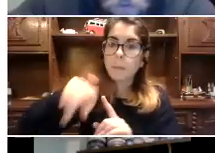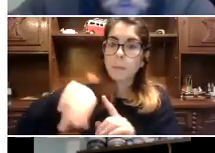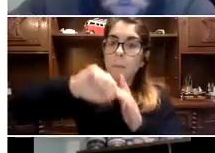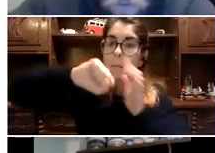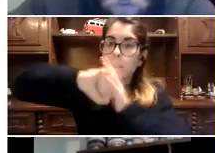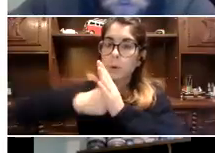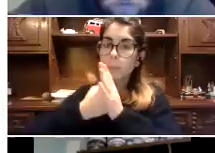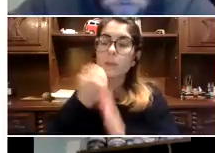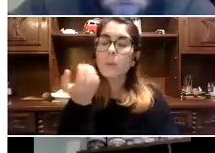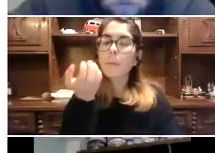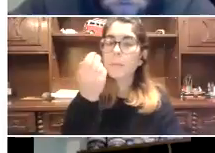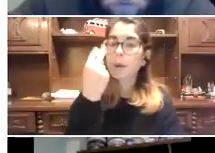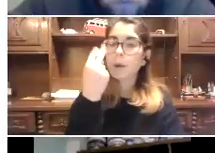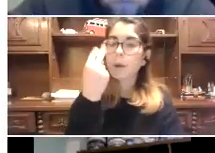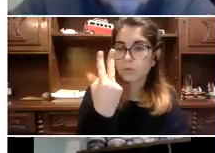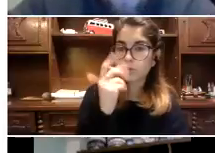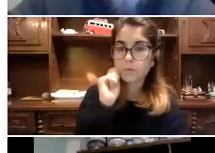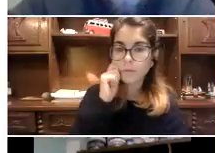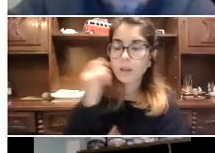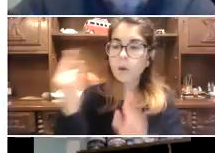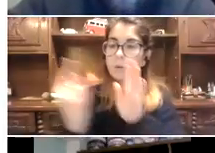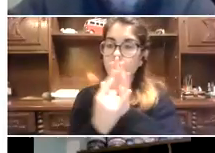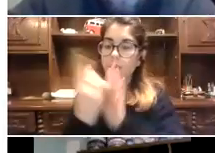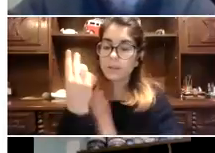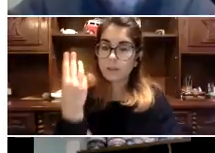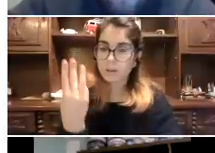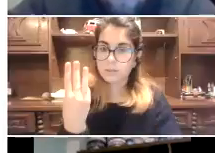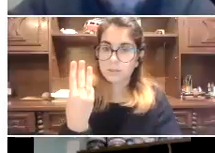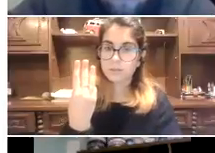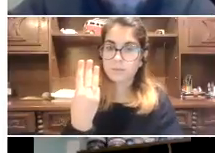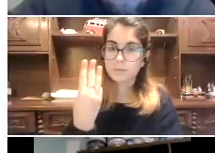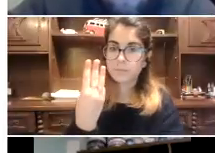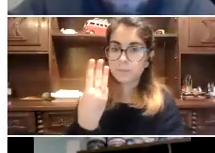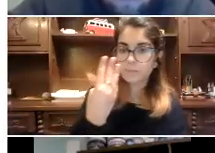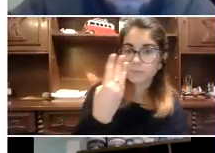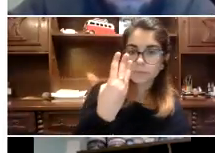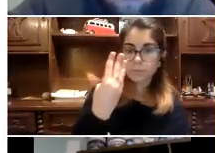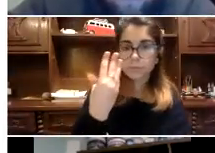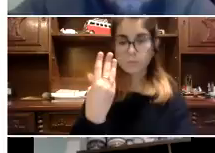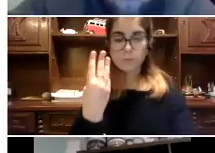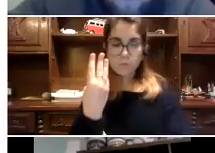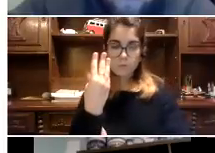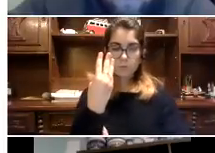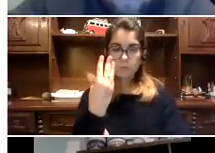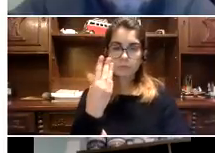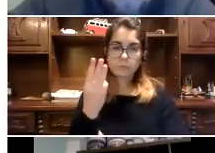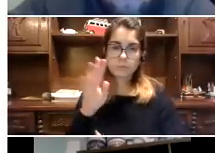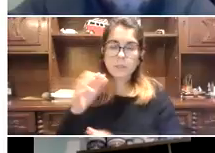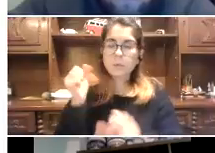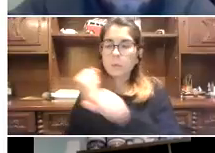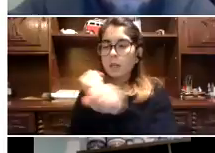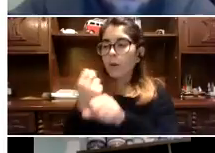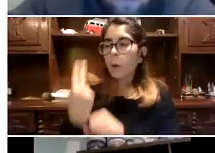la grabación 2 que correspondería a la unidad 3. Que como les Ah, ya. acabo de sugerir, va a ser un trabajo en parejas o en